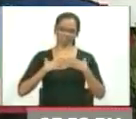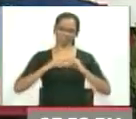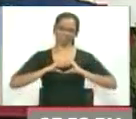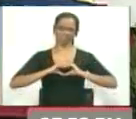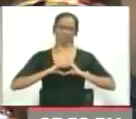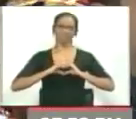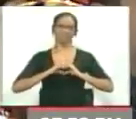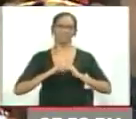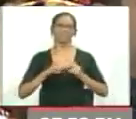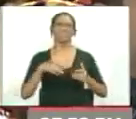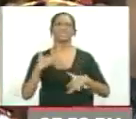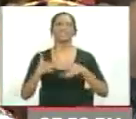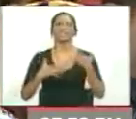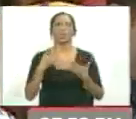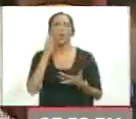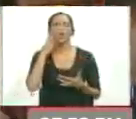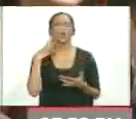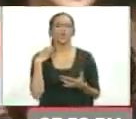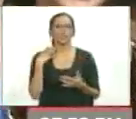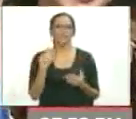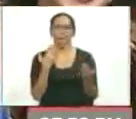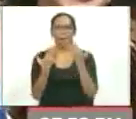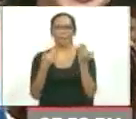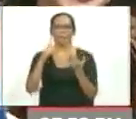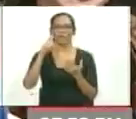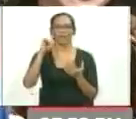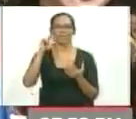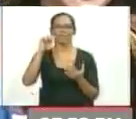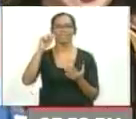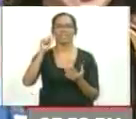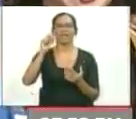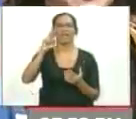siéntete orgullosa que te hayan comparado con Lina Ron.